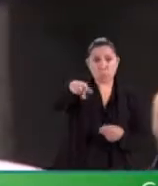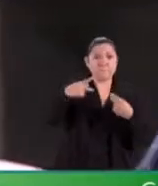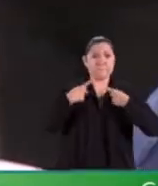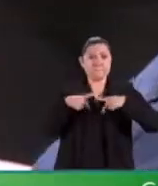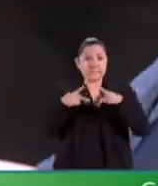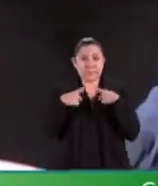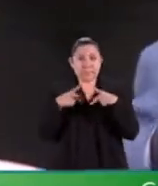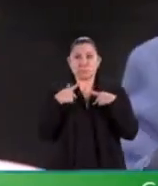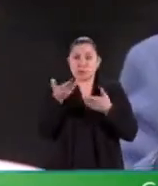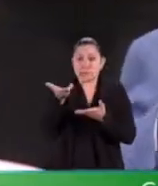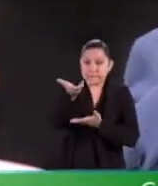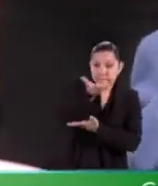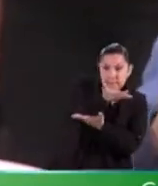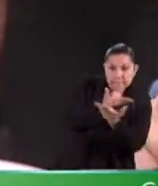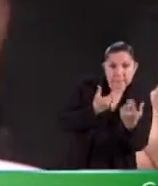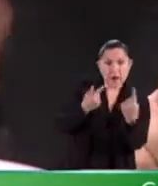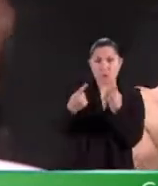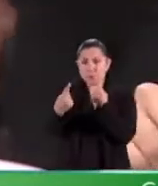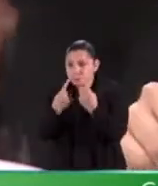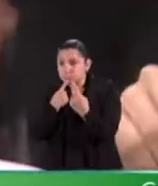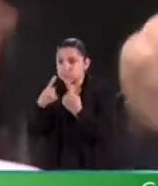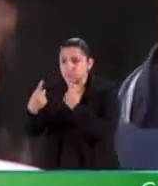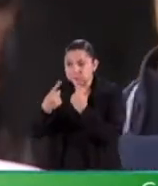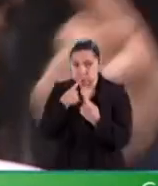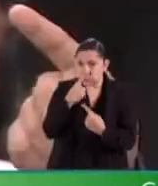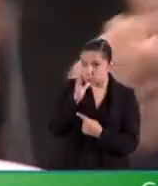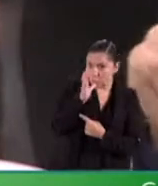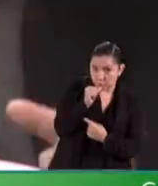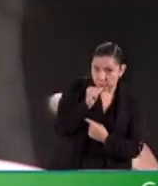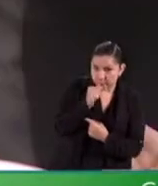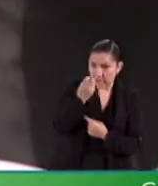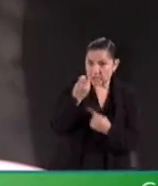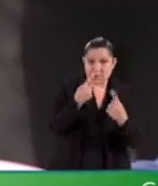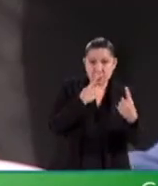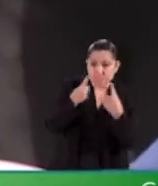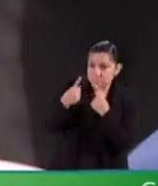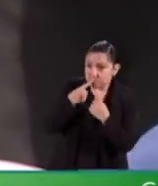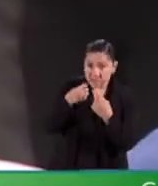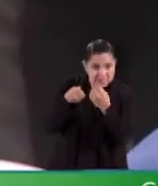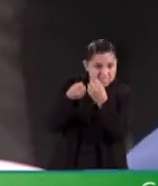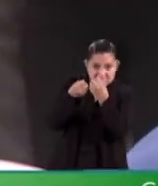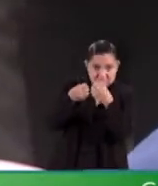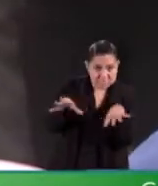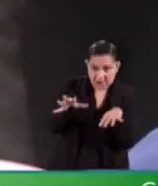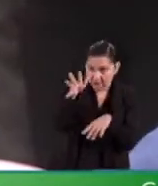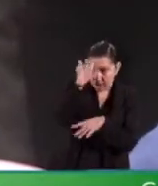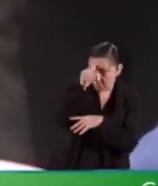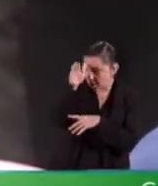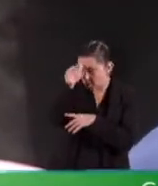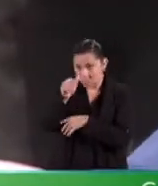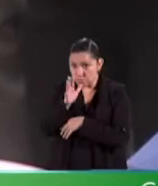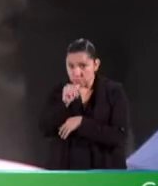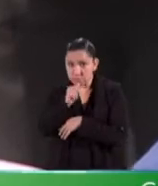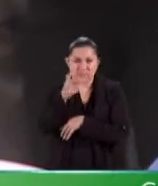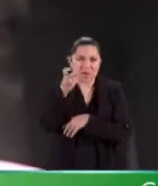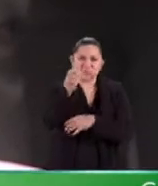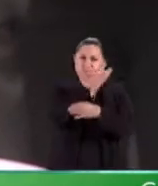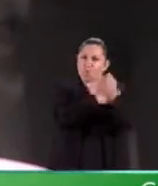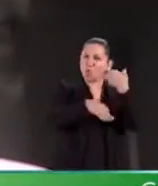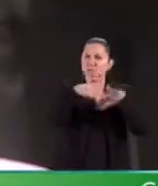conciliar la justicia concluya, y la libertad, diputado. Fracasa en todo. Dios bendiga al pueblo de